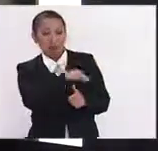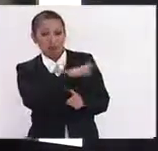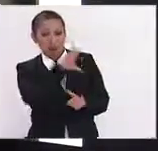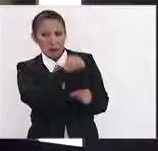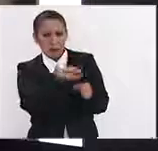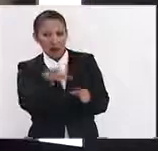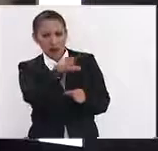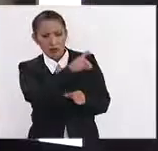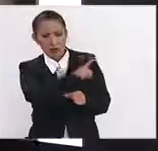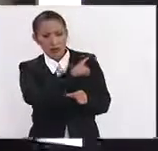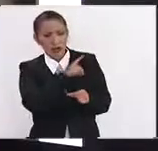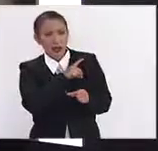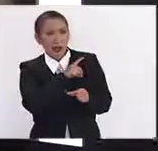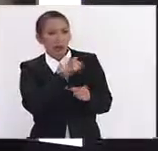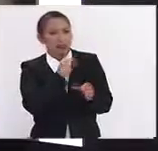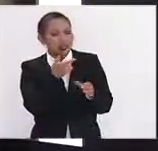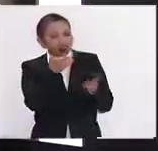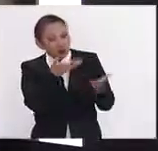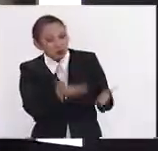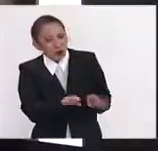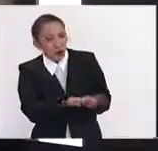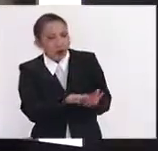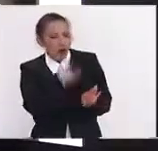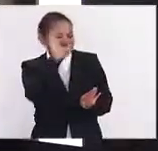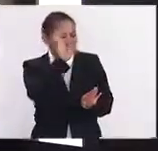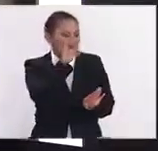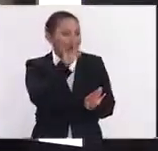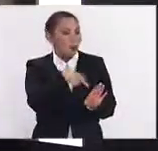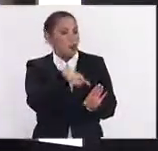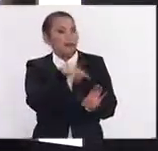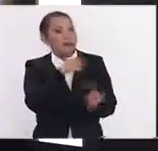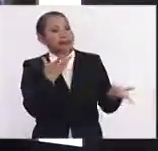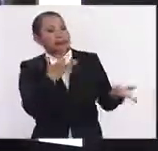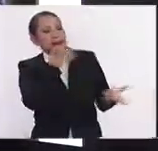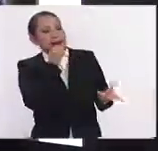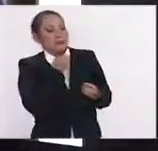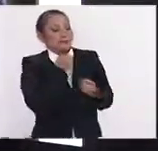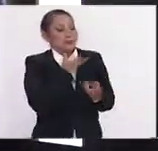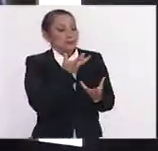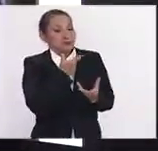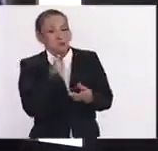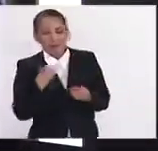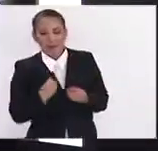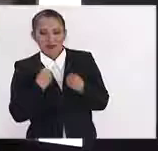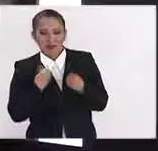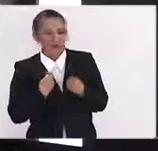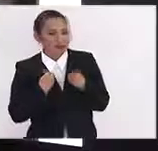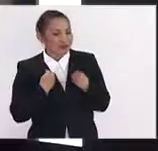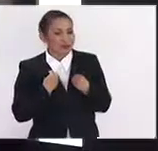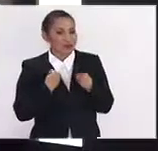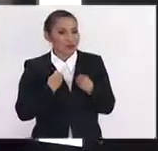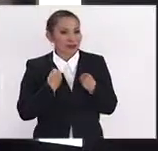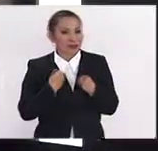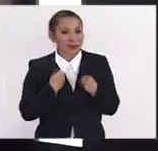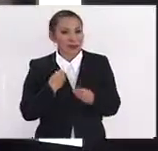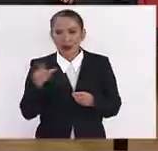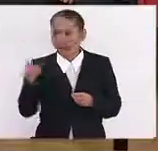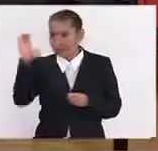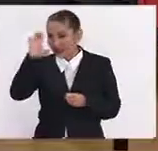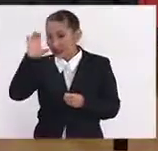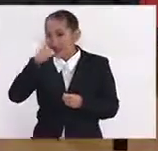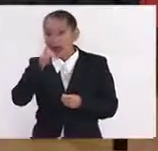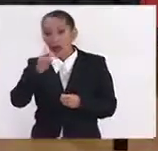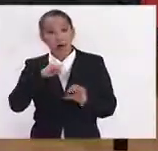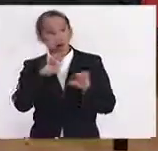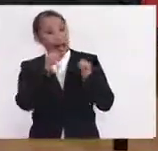general solemos ser como un científico frustrado. O sea, vivimos Oye, he oído muchos científicos que